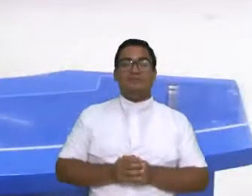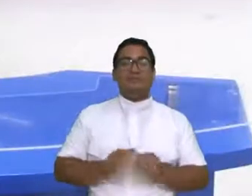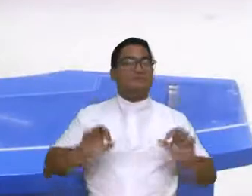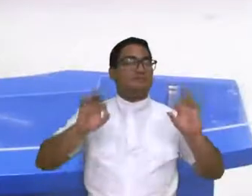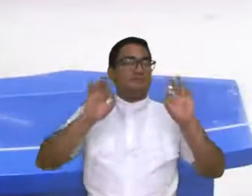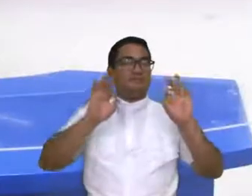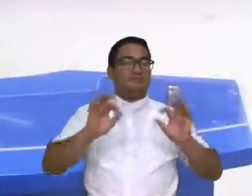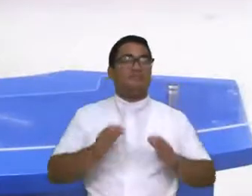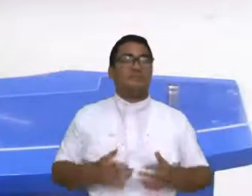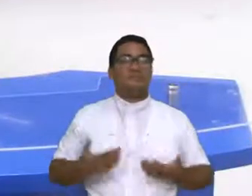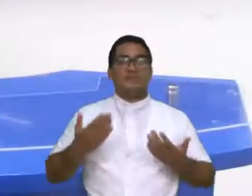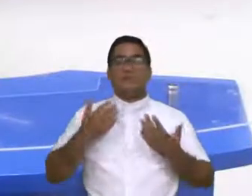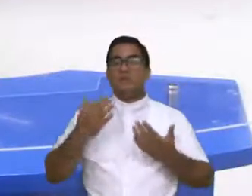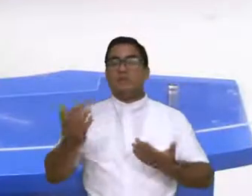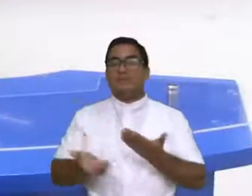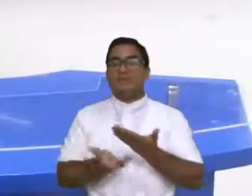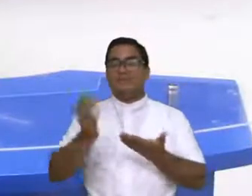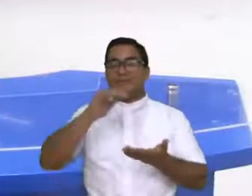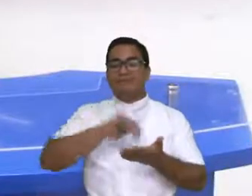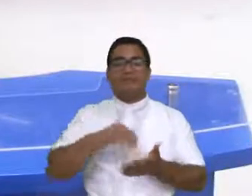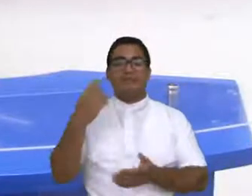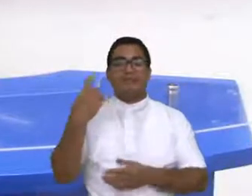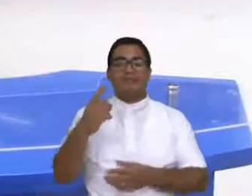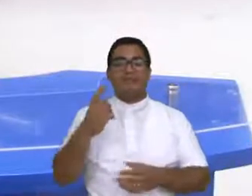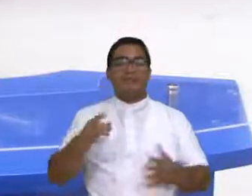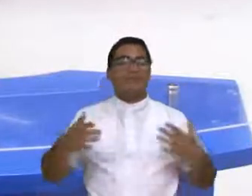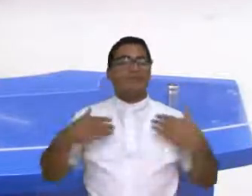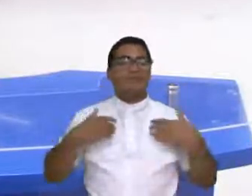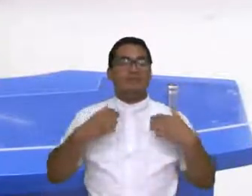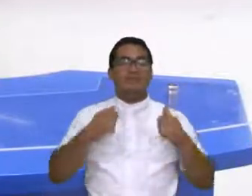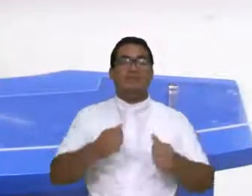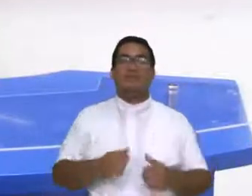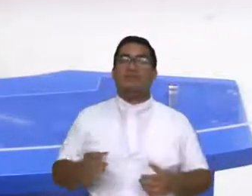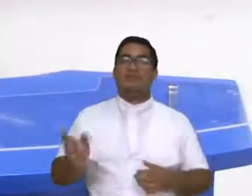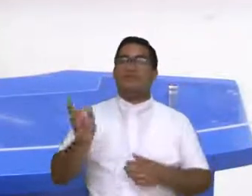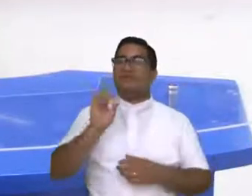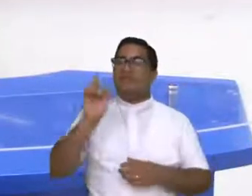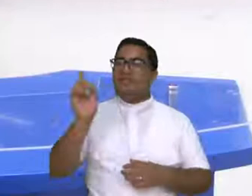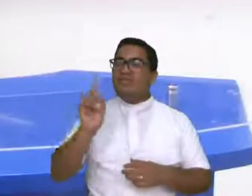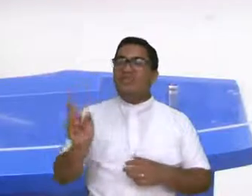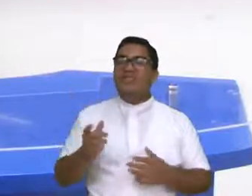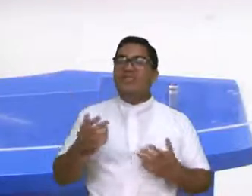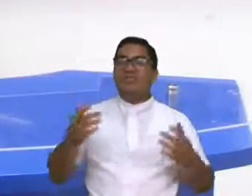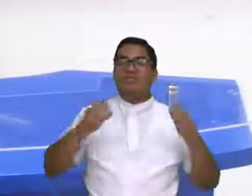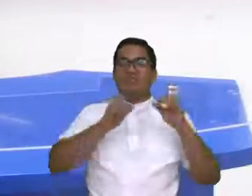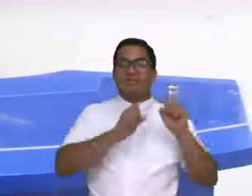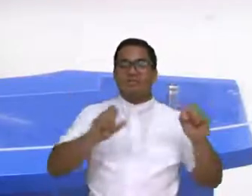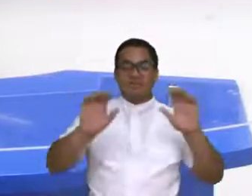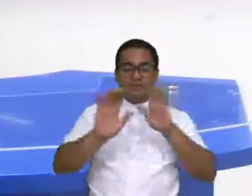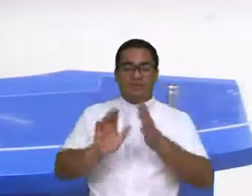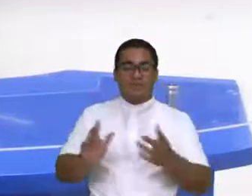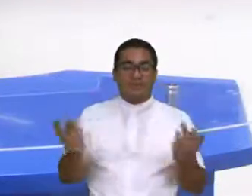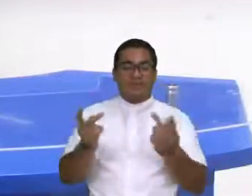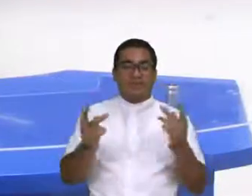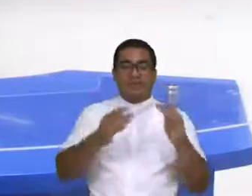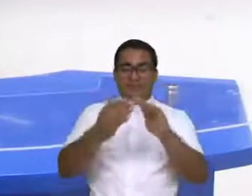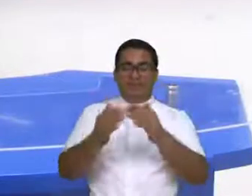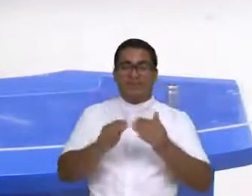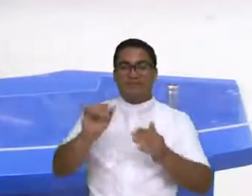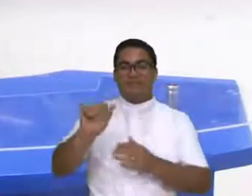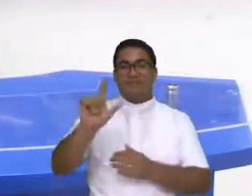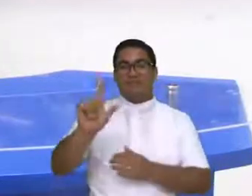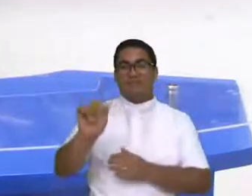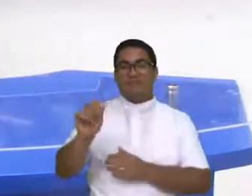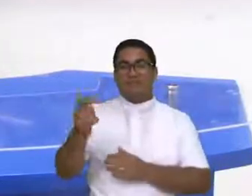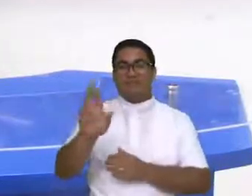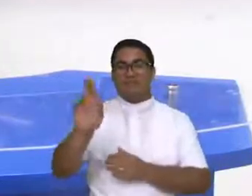Bien, y continúa el proceso de restitución del derecho a la salud. Esta vez los protagonistas fueron las y los habitantes del barrio capitalino